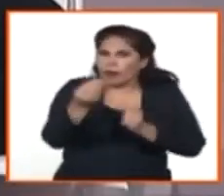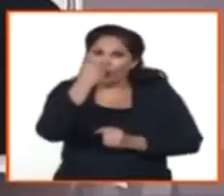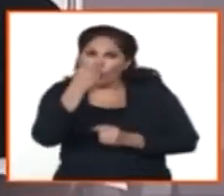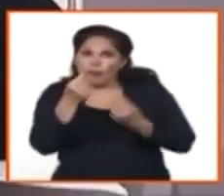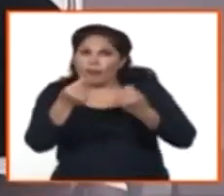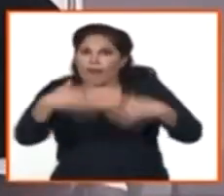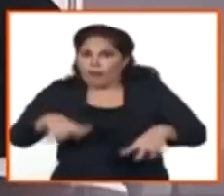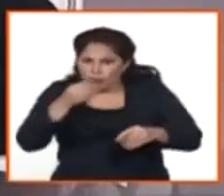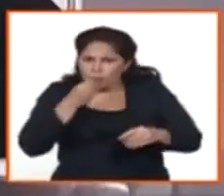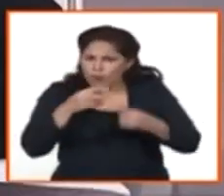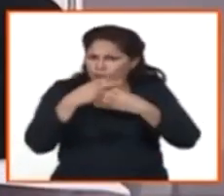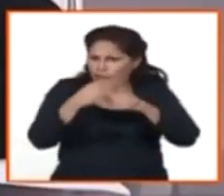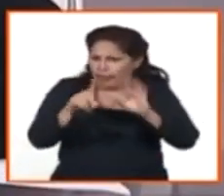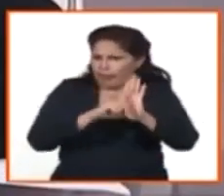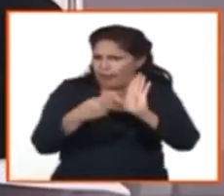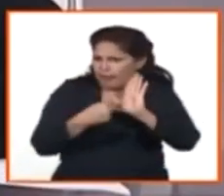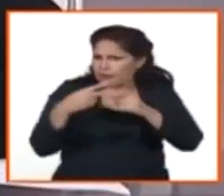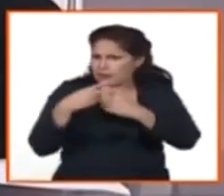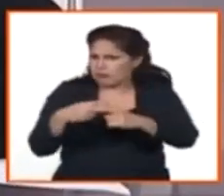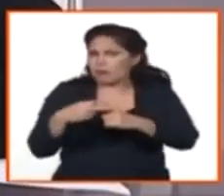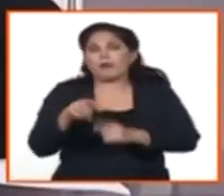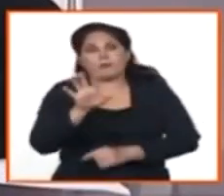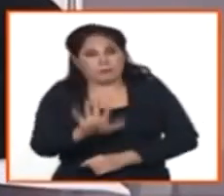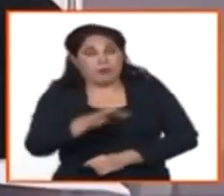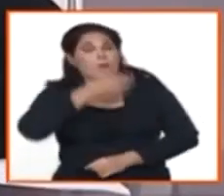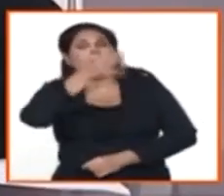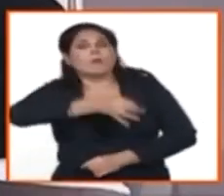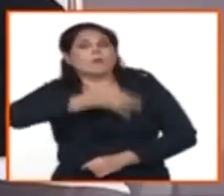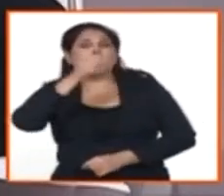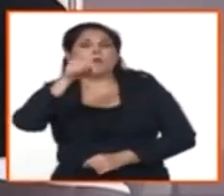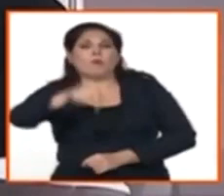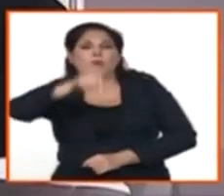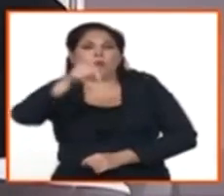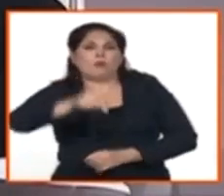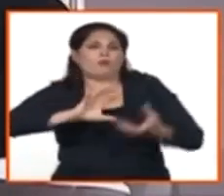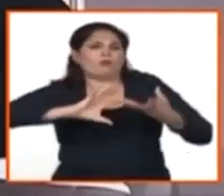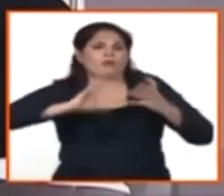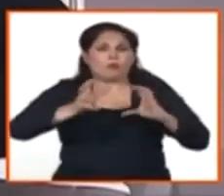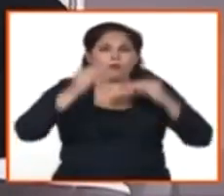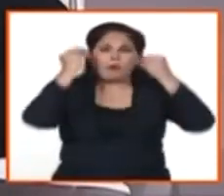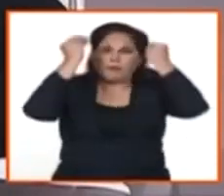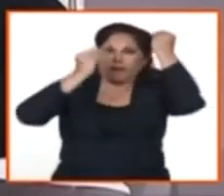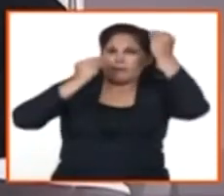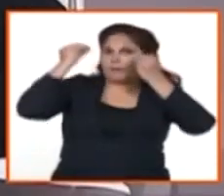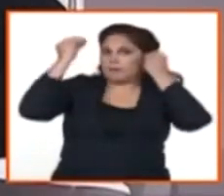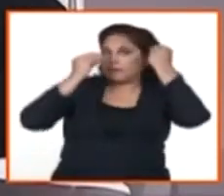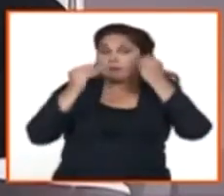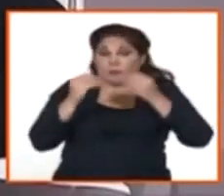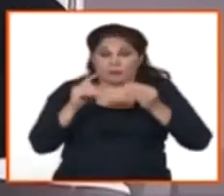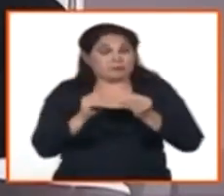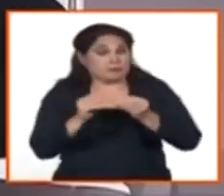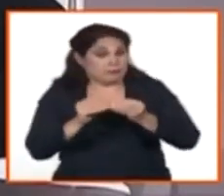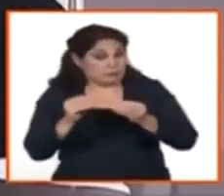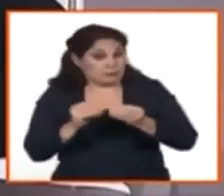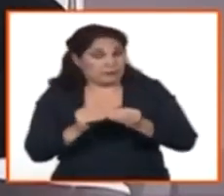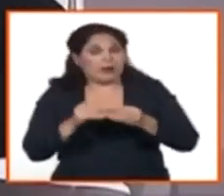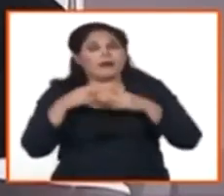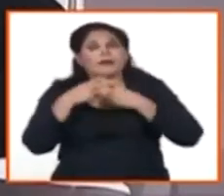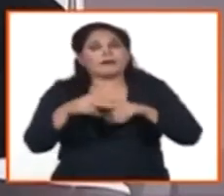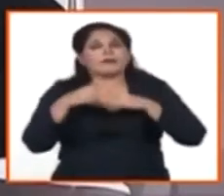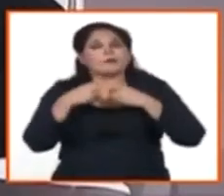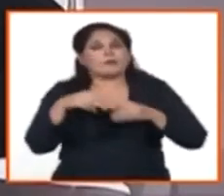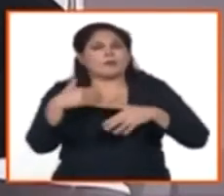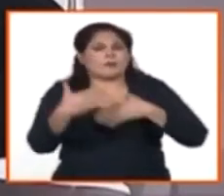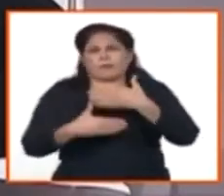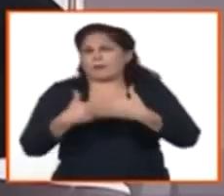por eso creo que es esencial comenzar reflexionando sobre estas cuestiones. En correspondencia, resolver los temas relativos